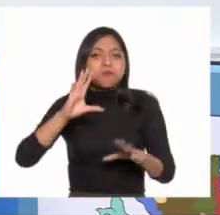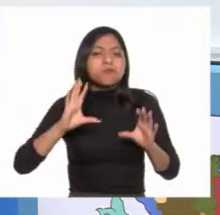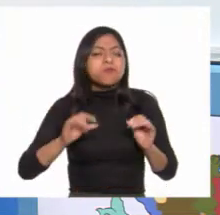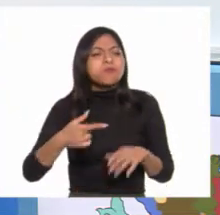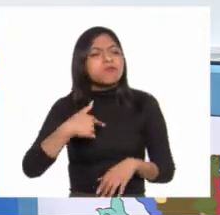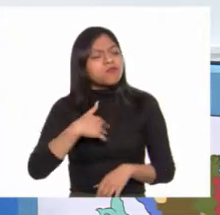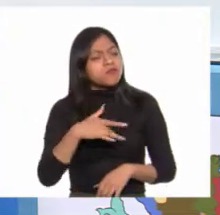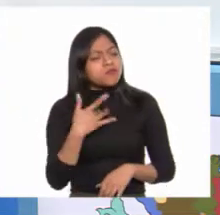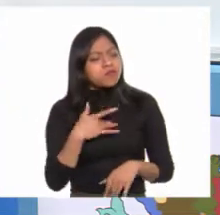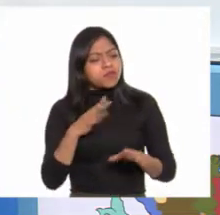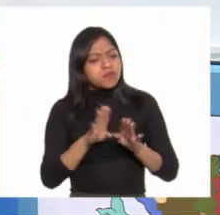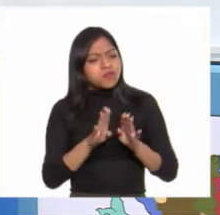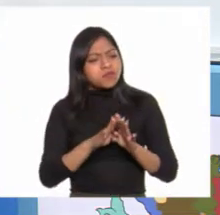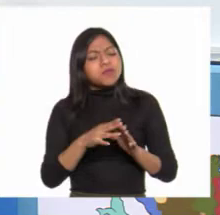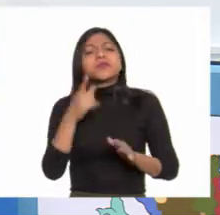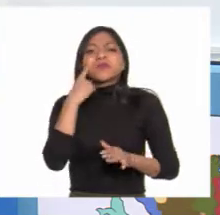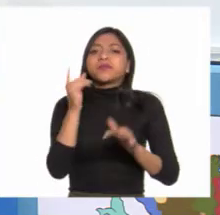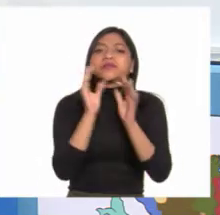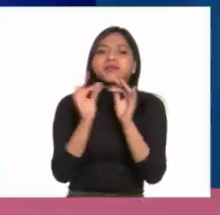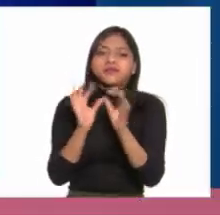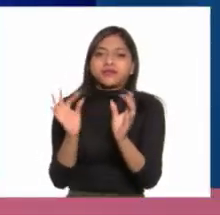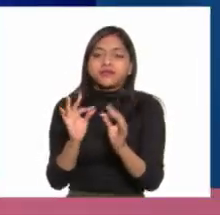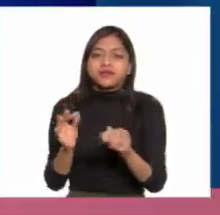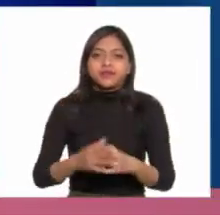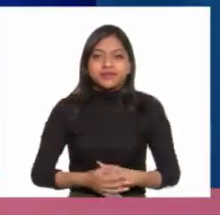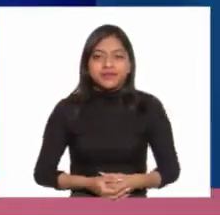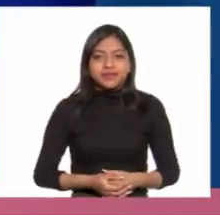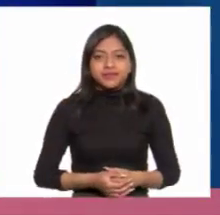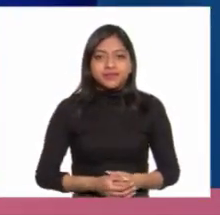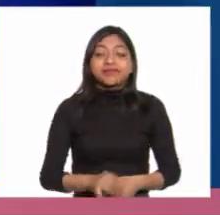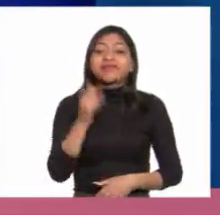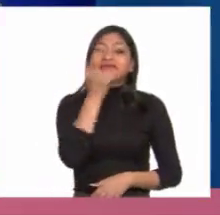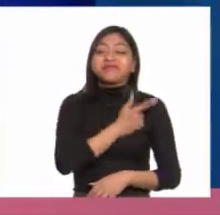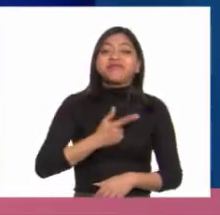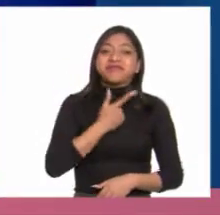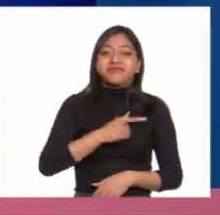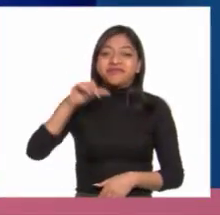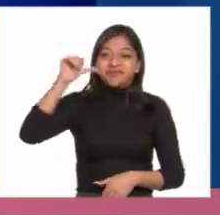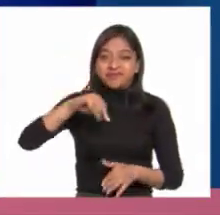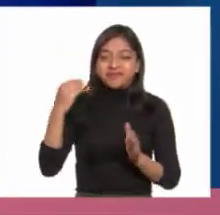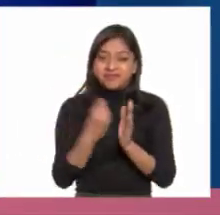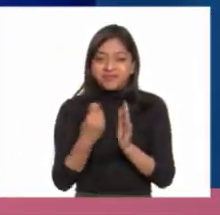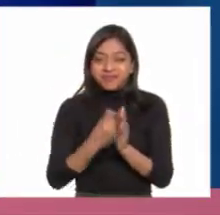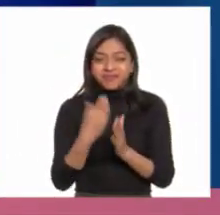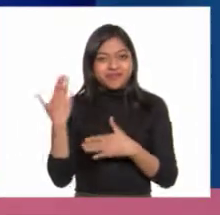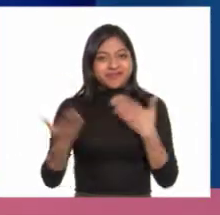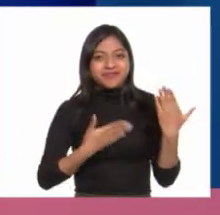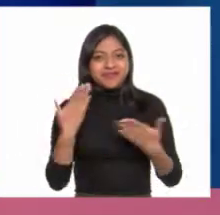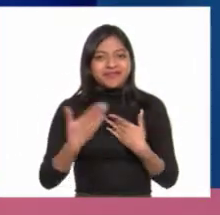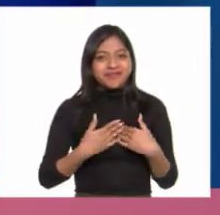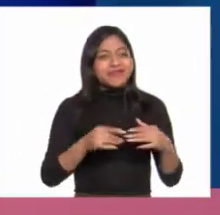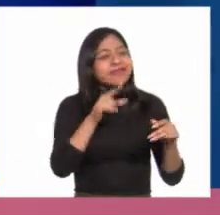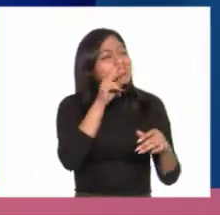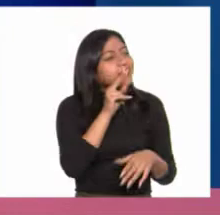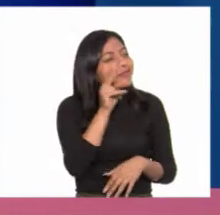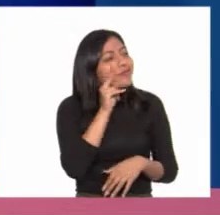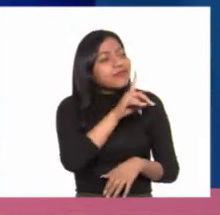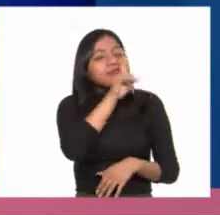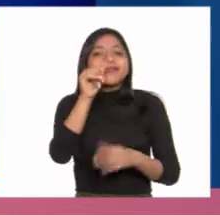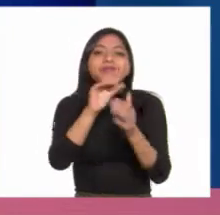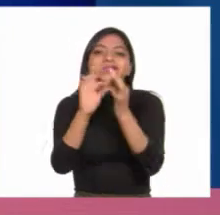hace sentir la escena descrita. Ay, me está gustando muchísimo esto de jugar a describir, profe.